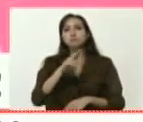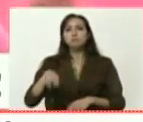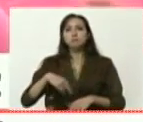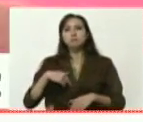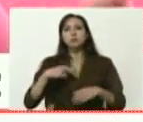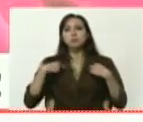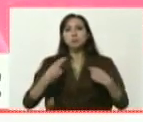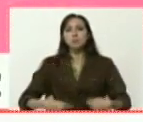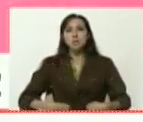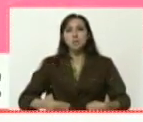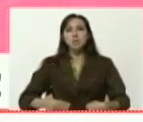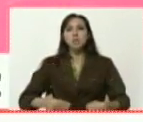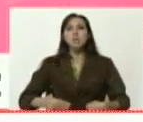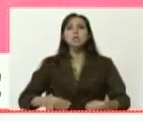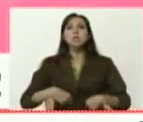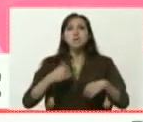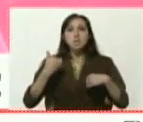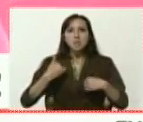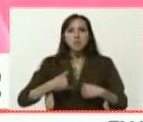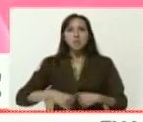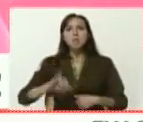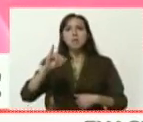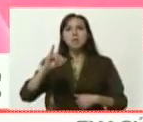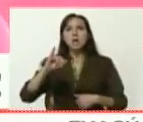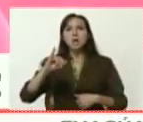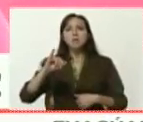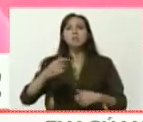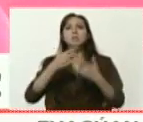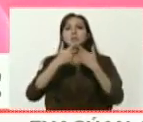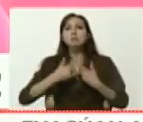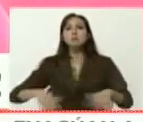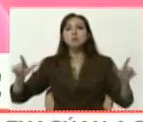Y en la batalla cuerpo a cuerpo que él libró con sus verdugos,